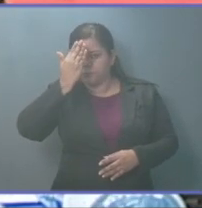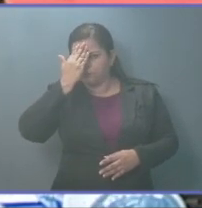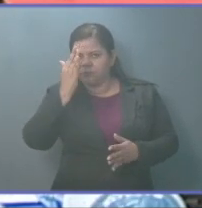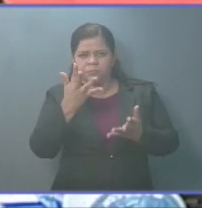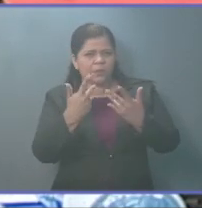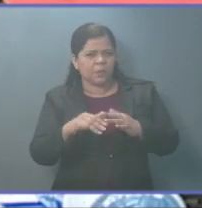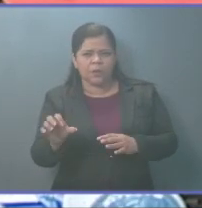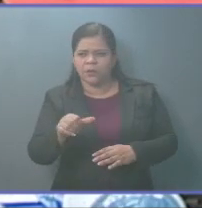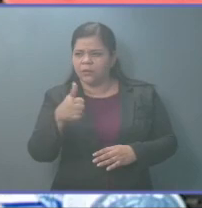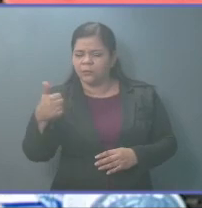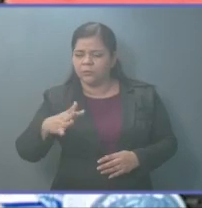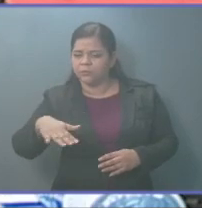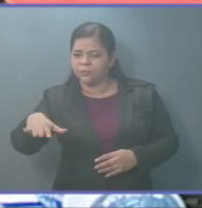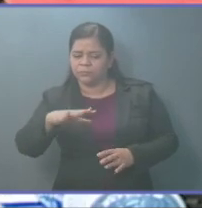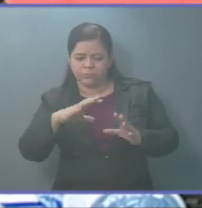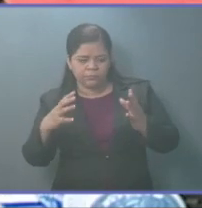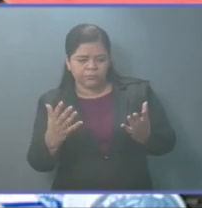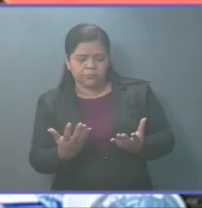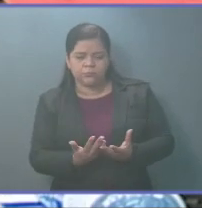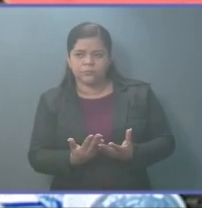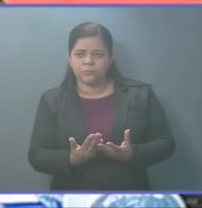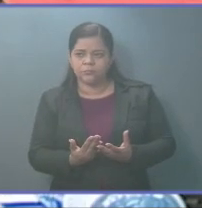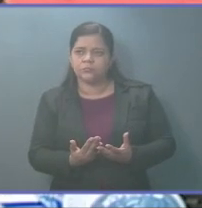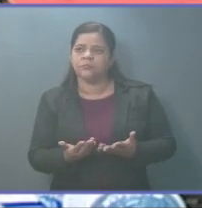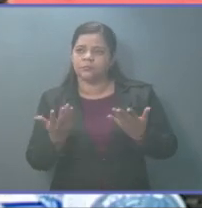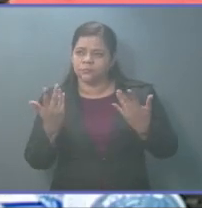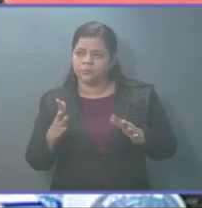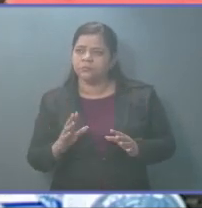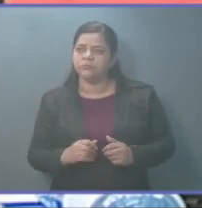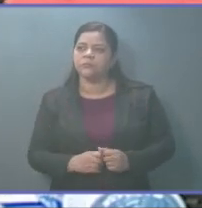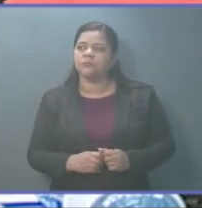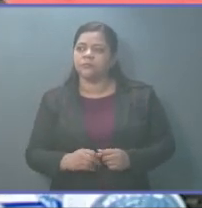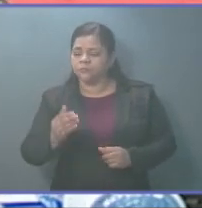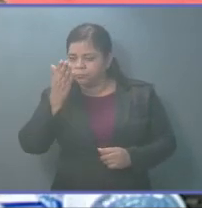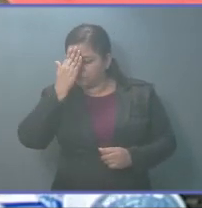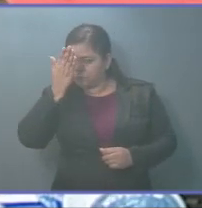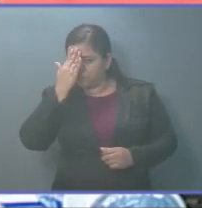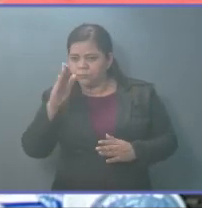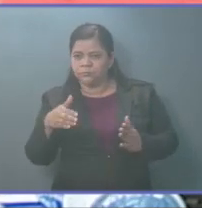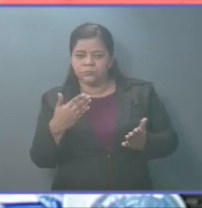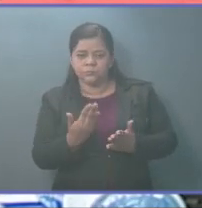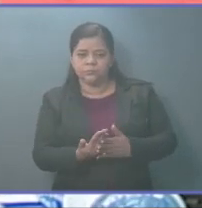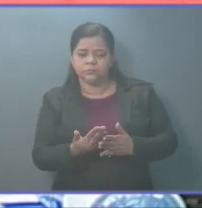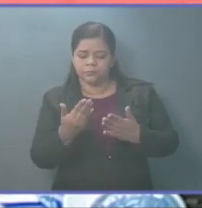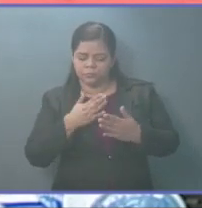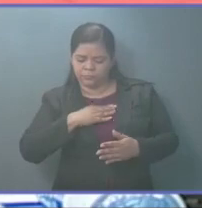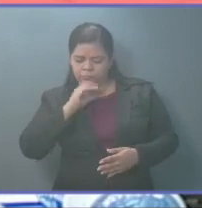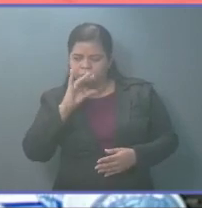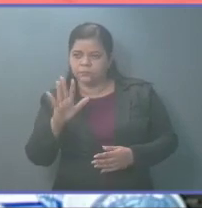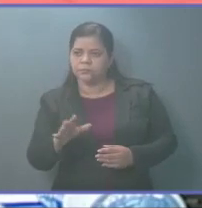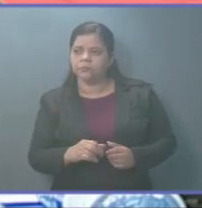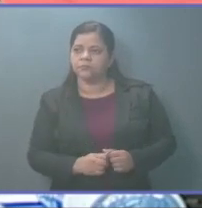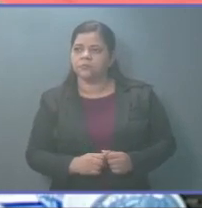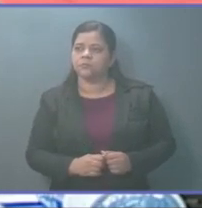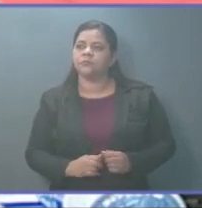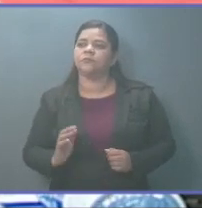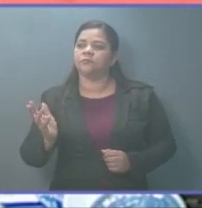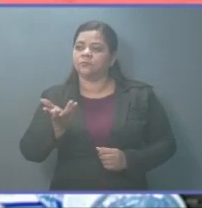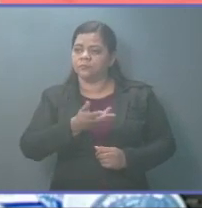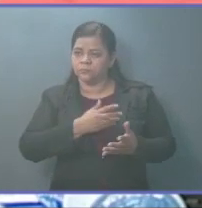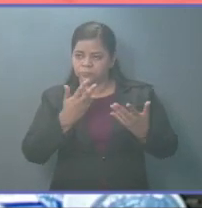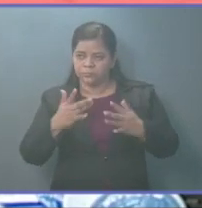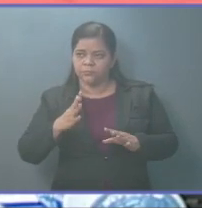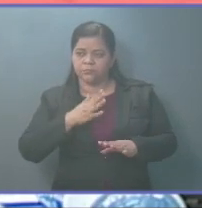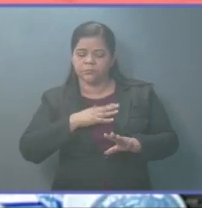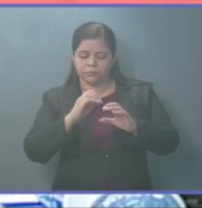estén escuchando, militares, sabrán y entenderán perfectamente de lo que estoy hablando. Tenemos una organización